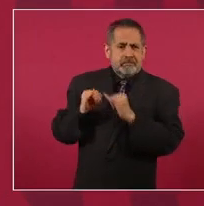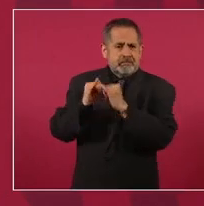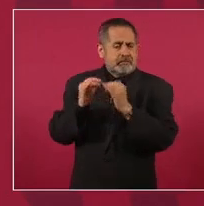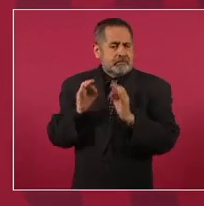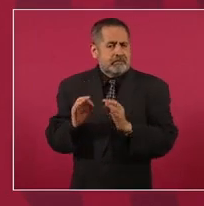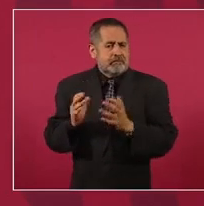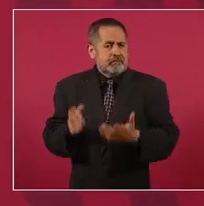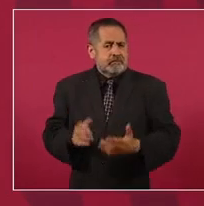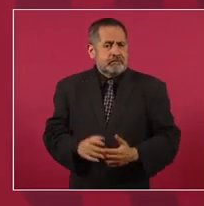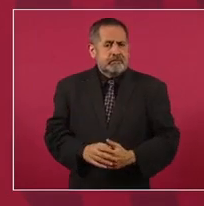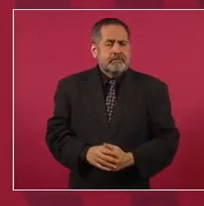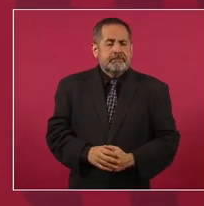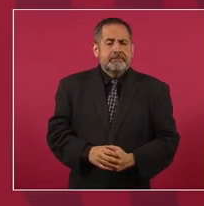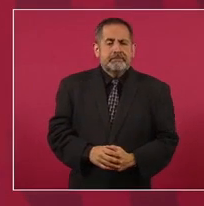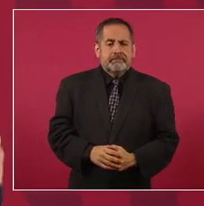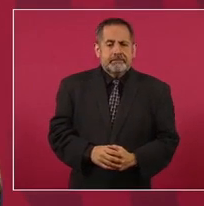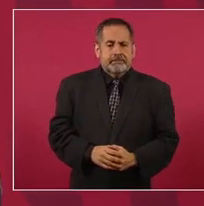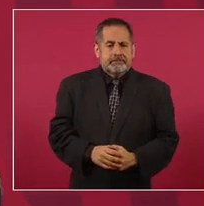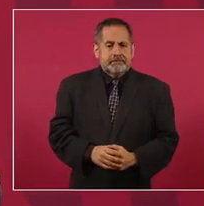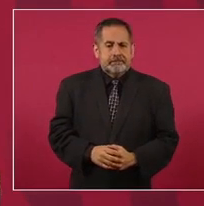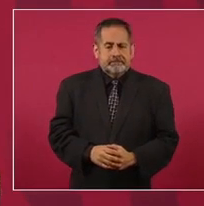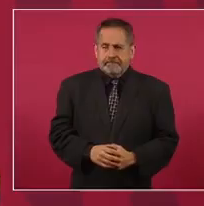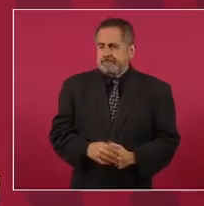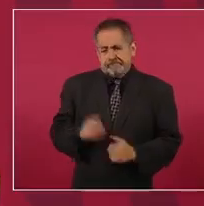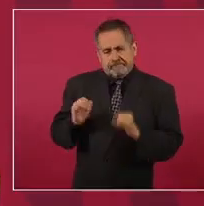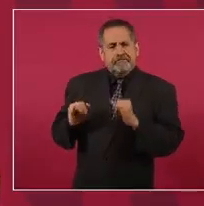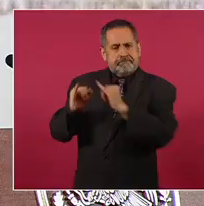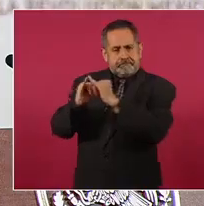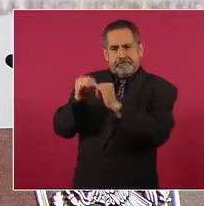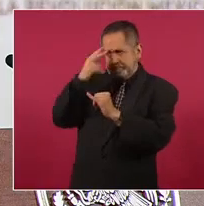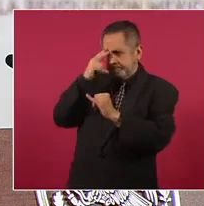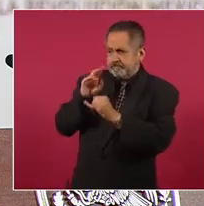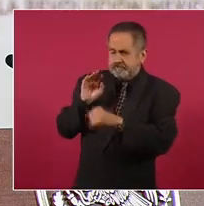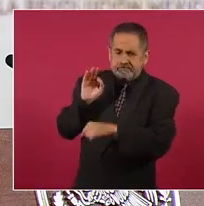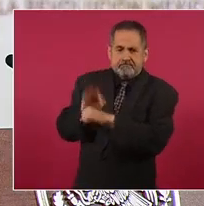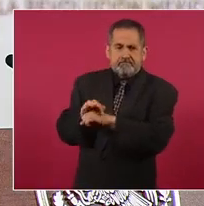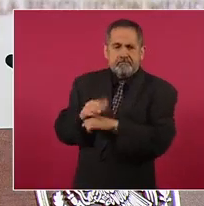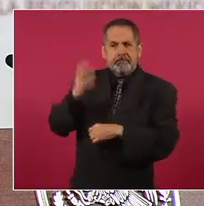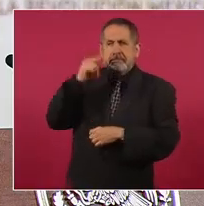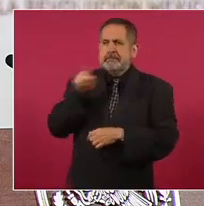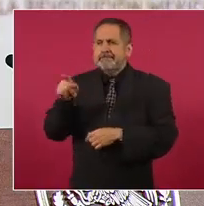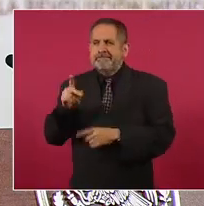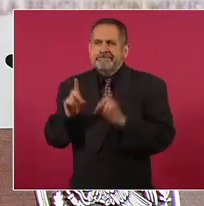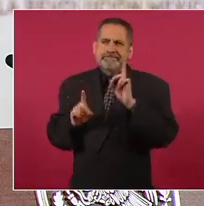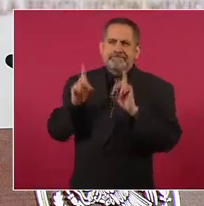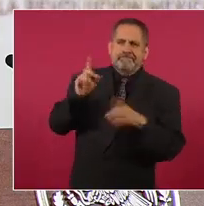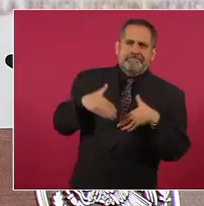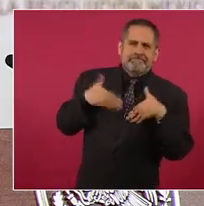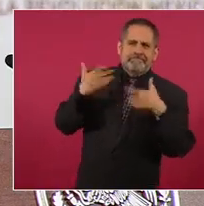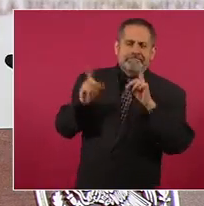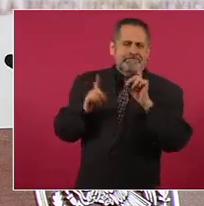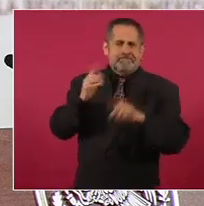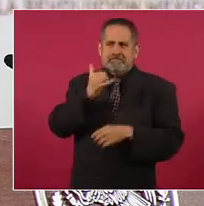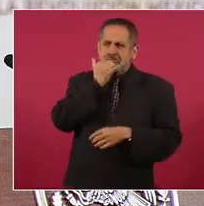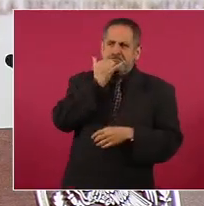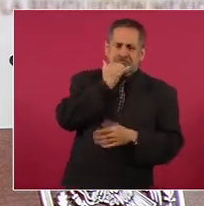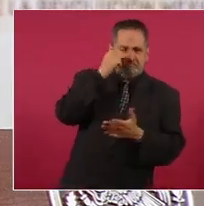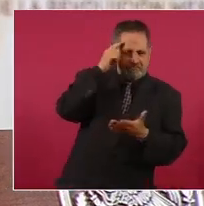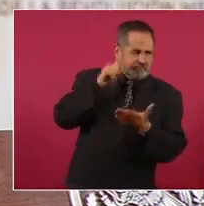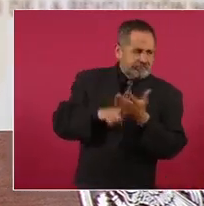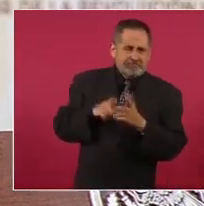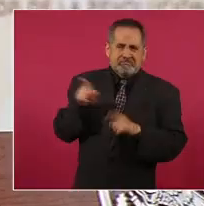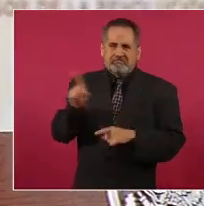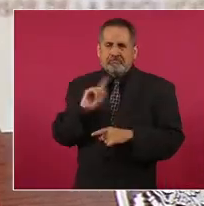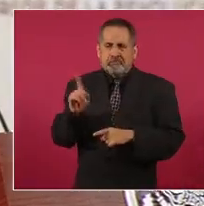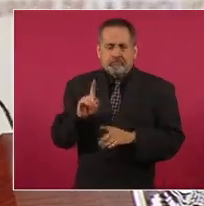a las instituciones de México que quedaron en entredicho,